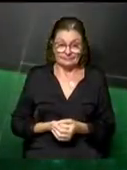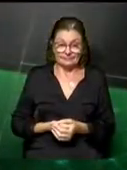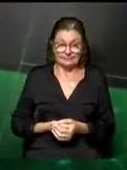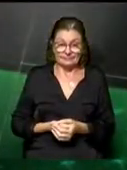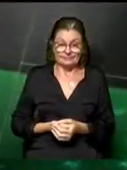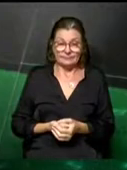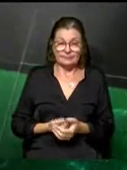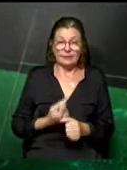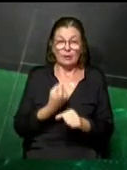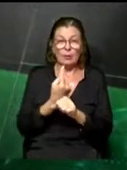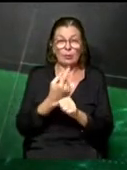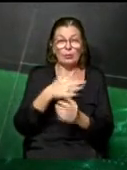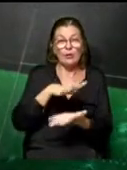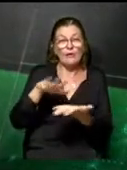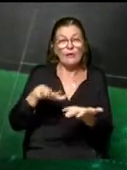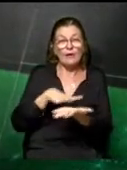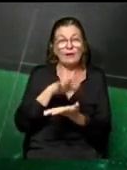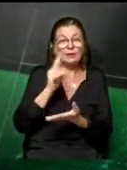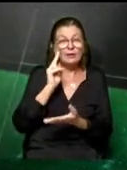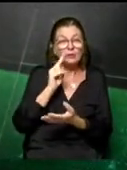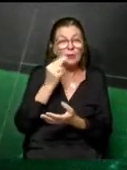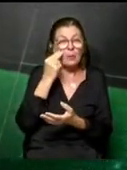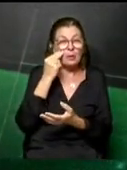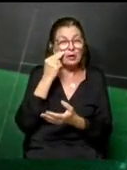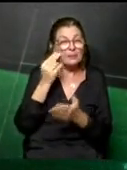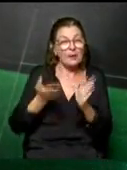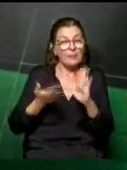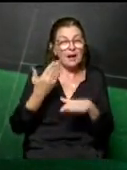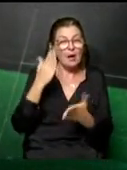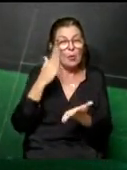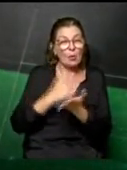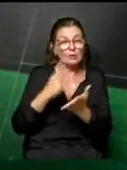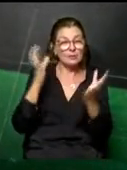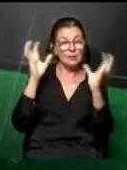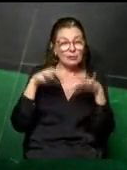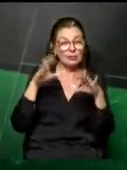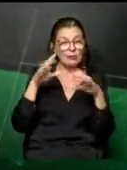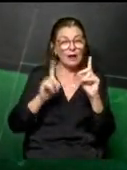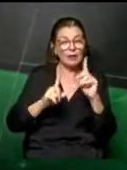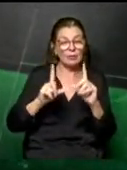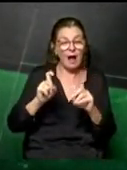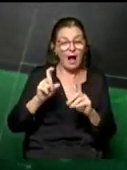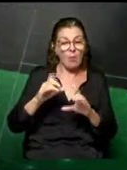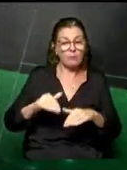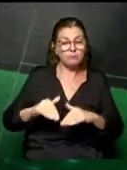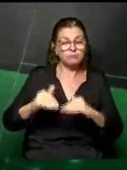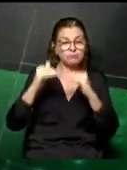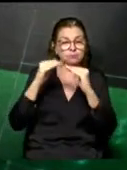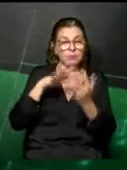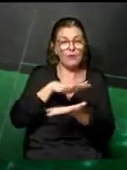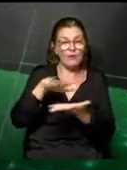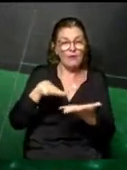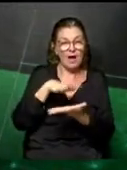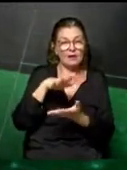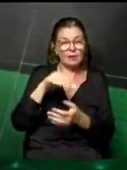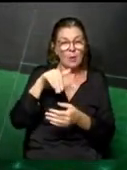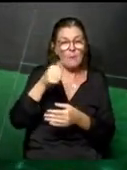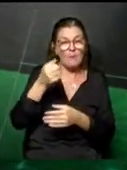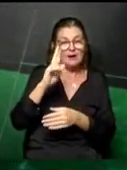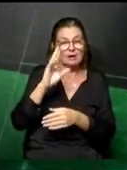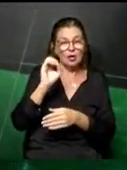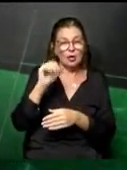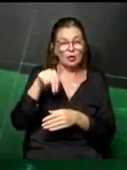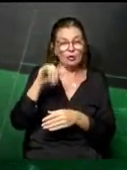Bueno, uno de los barrios que se vio más afectados por las últimas lluvias y también algunas inundaciones fue el barrio Marconi. En este marco,